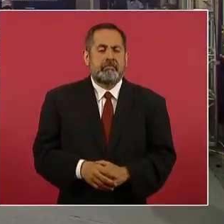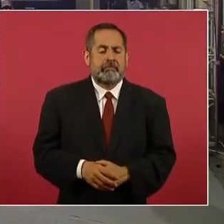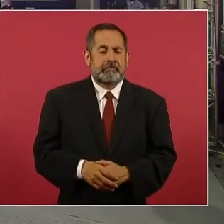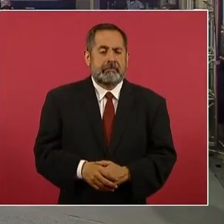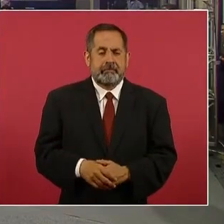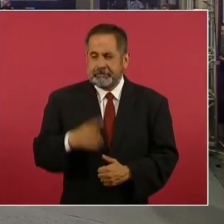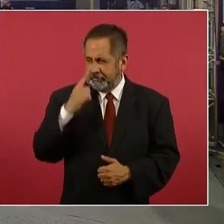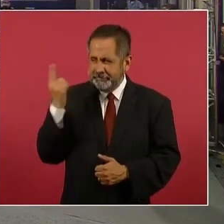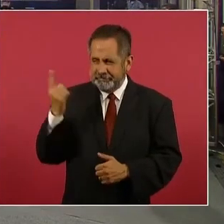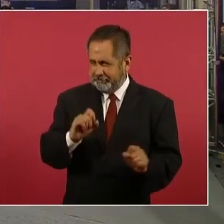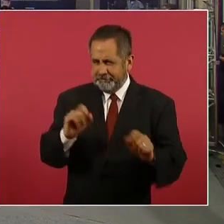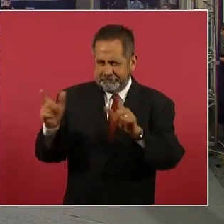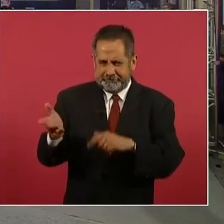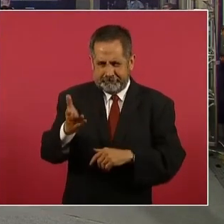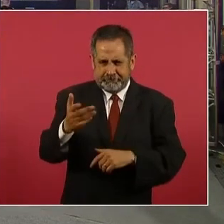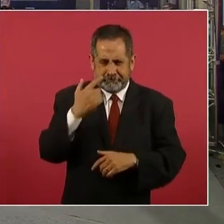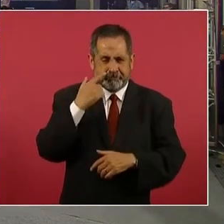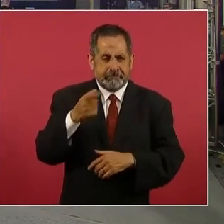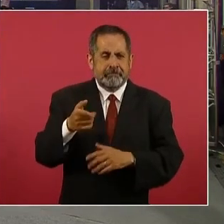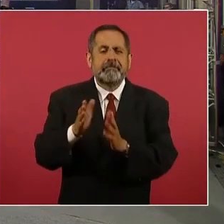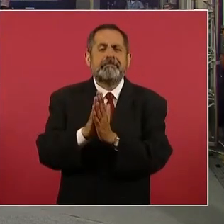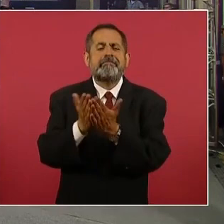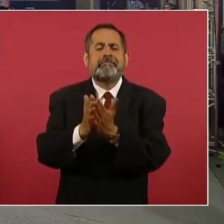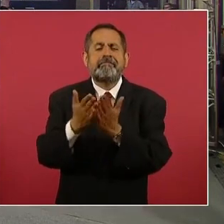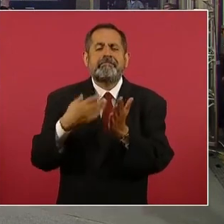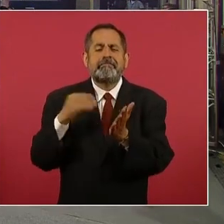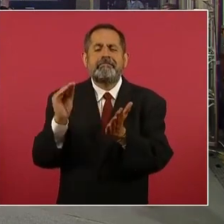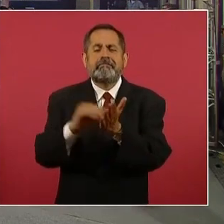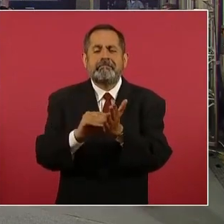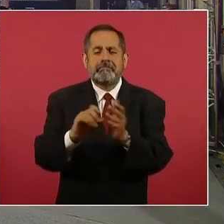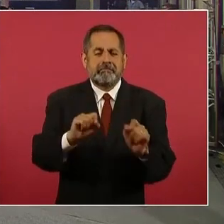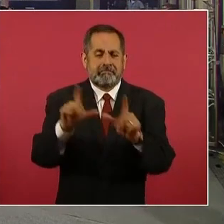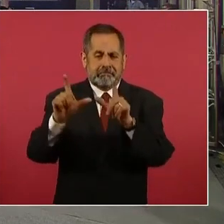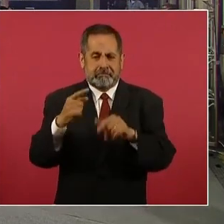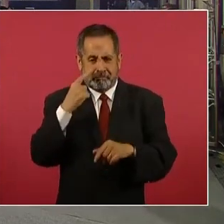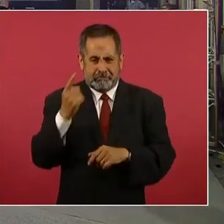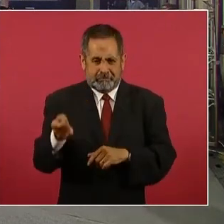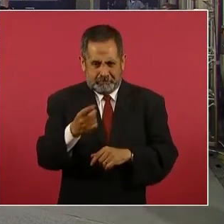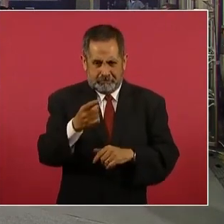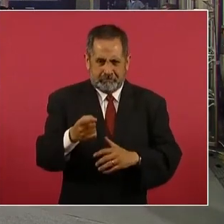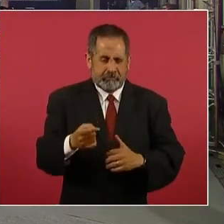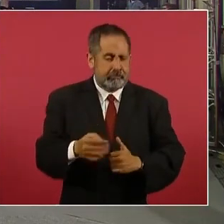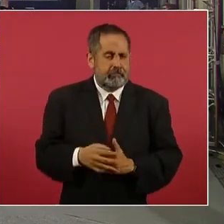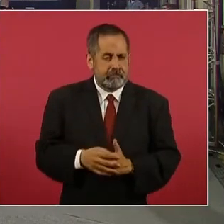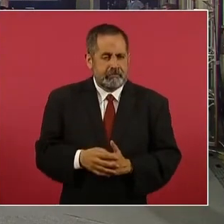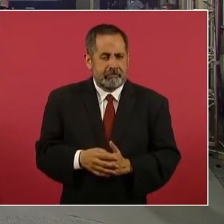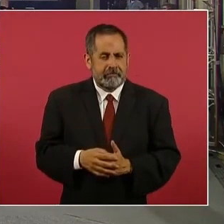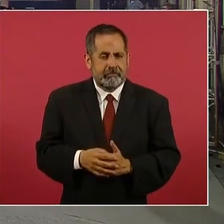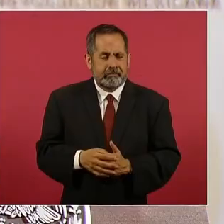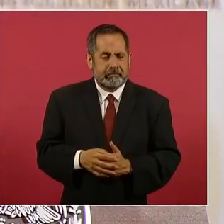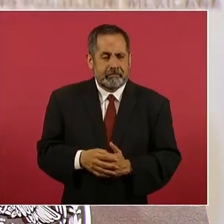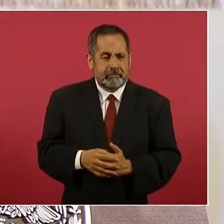A ver si está en el libro, nada más para